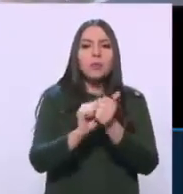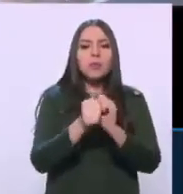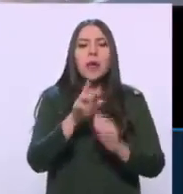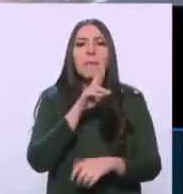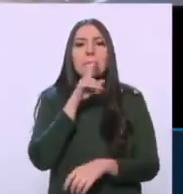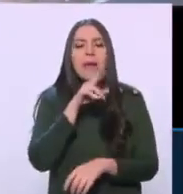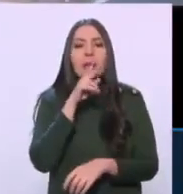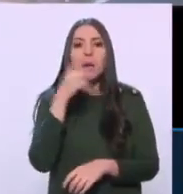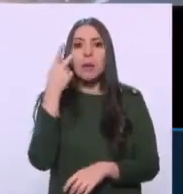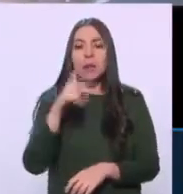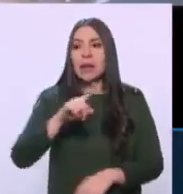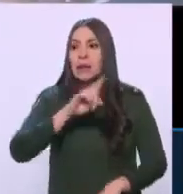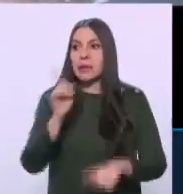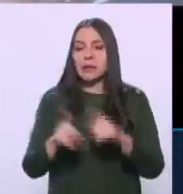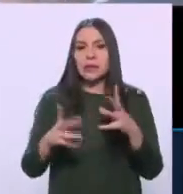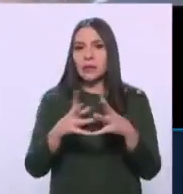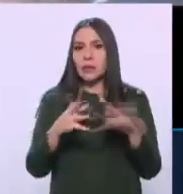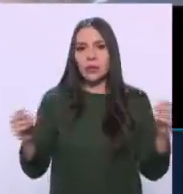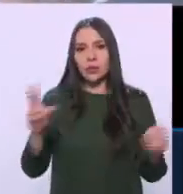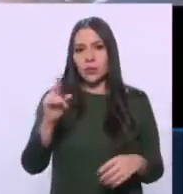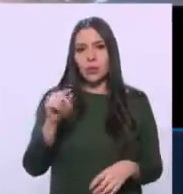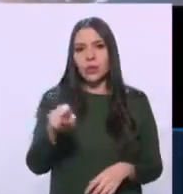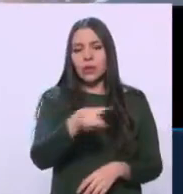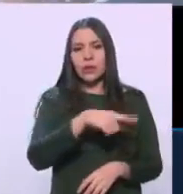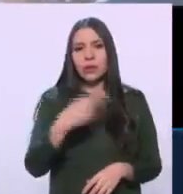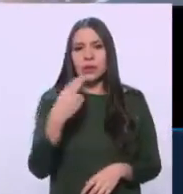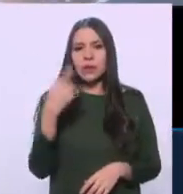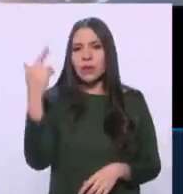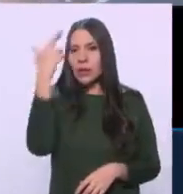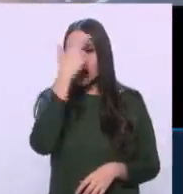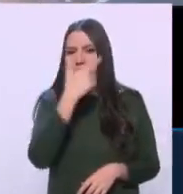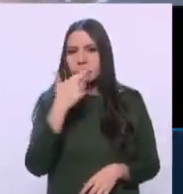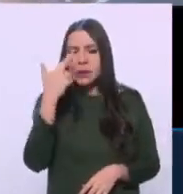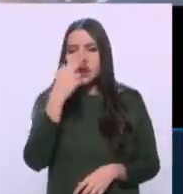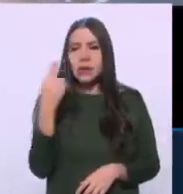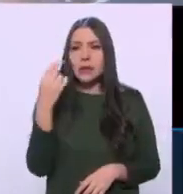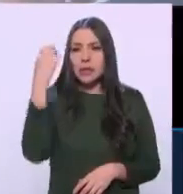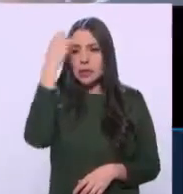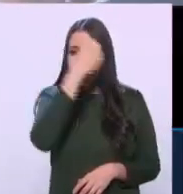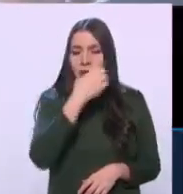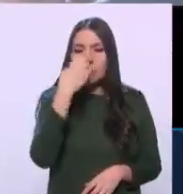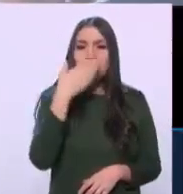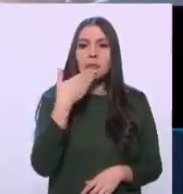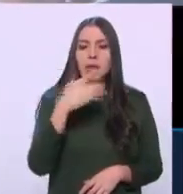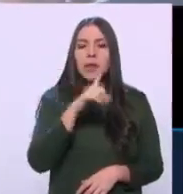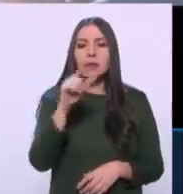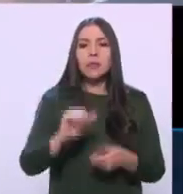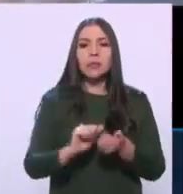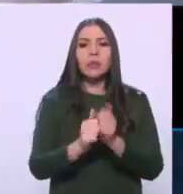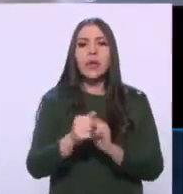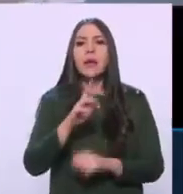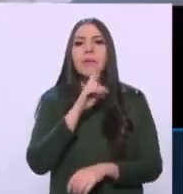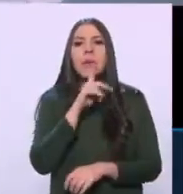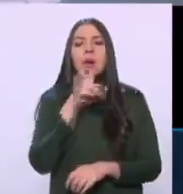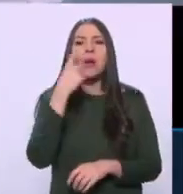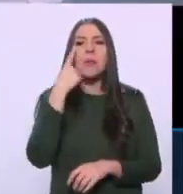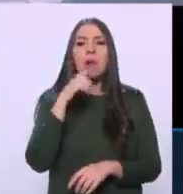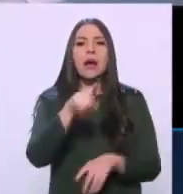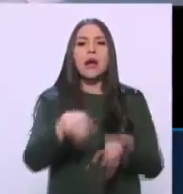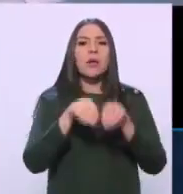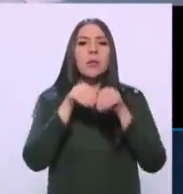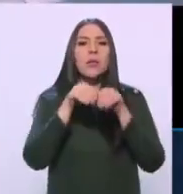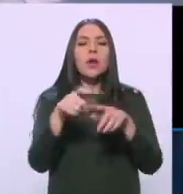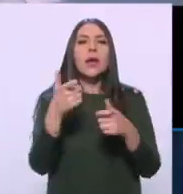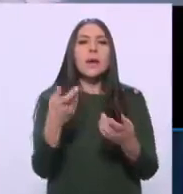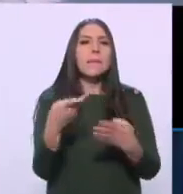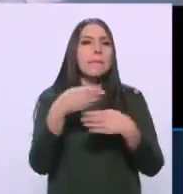que hemos hecho de analizarlos, y a partir de ese análisis mejorarlos en términos de transparencia, es decir, que se publiquen los estados